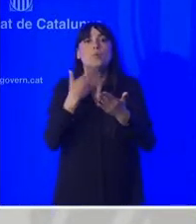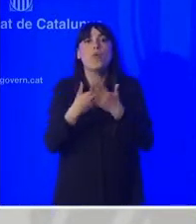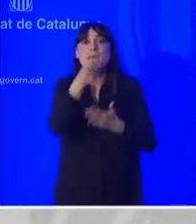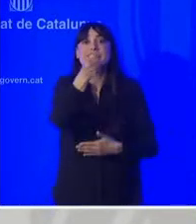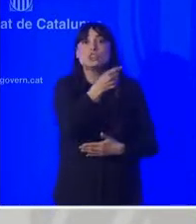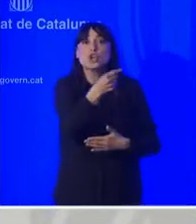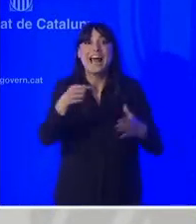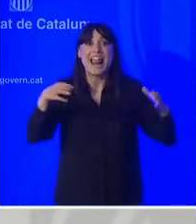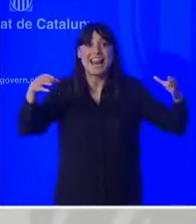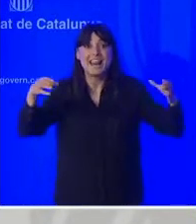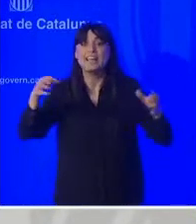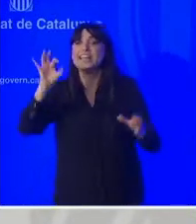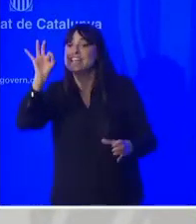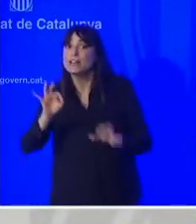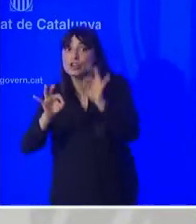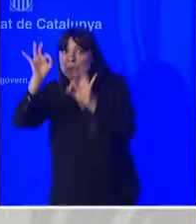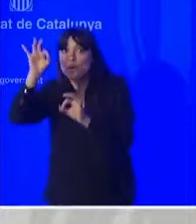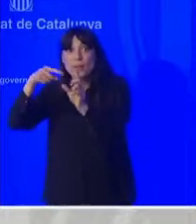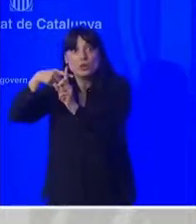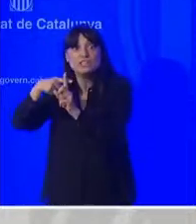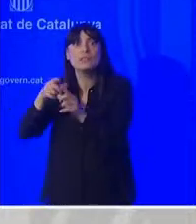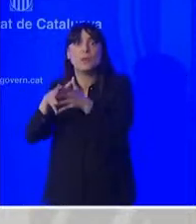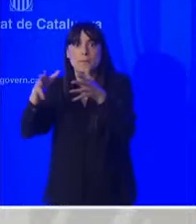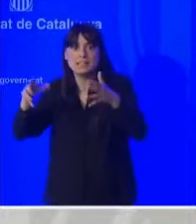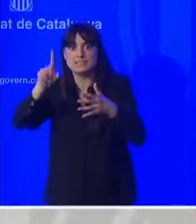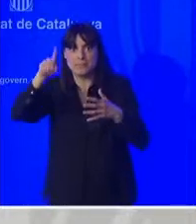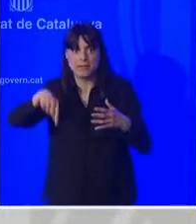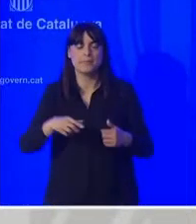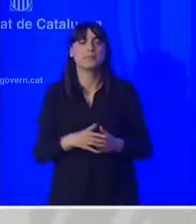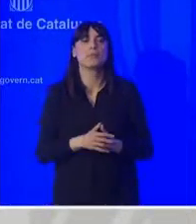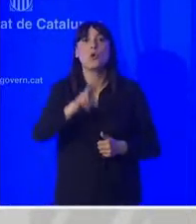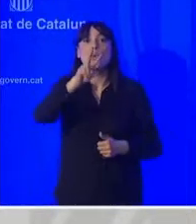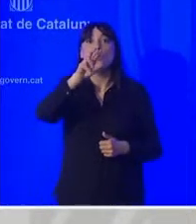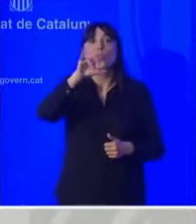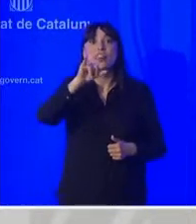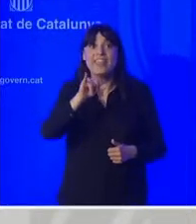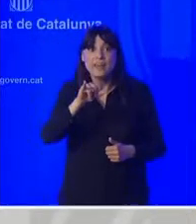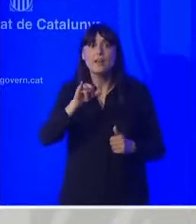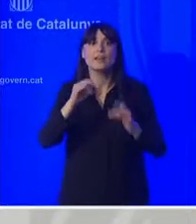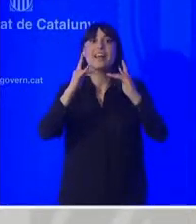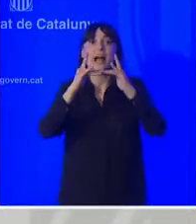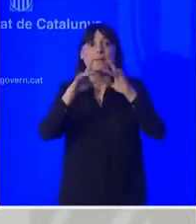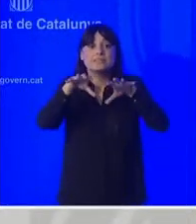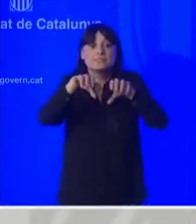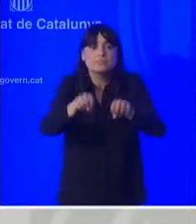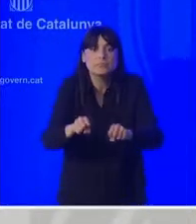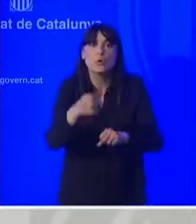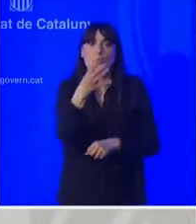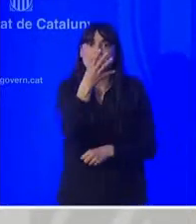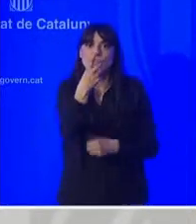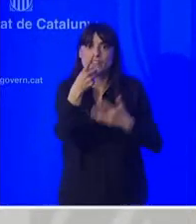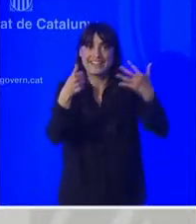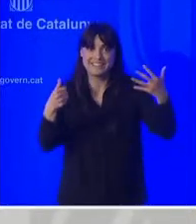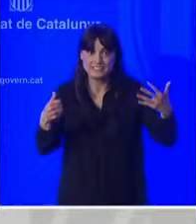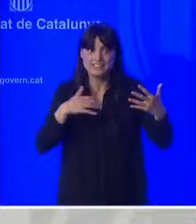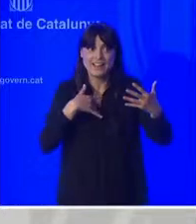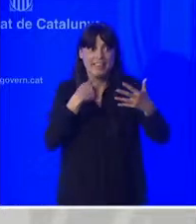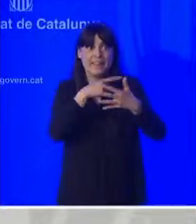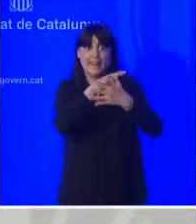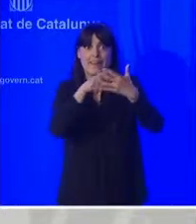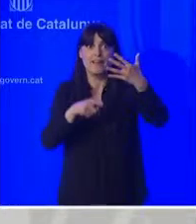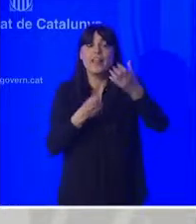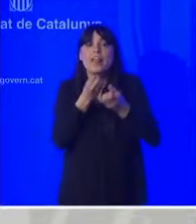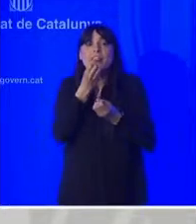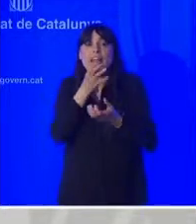tenemos unas UCIs en estos momentos con 416 personas ingresadas y que por lo tanto hay una